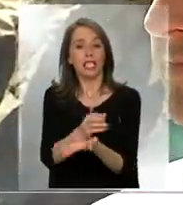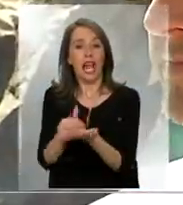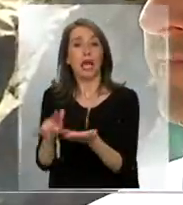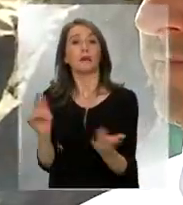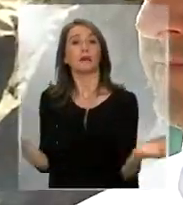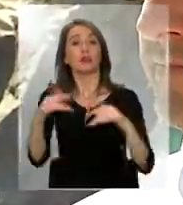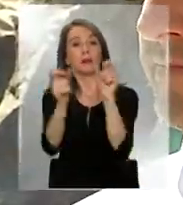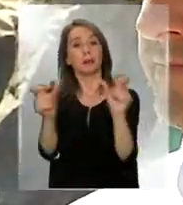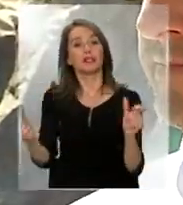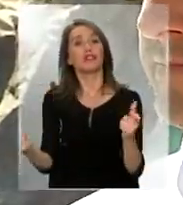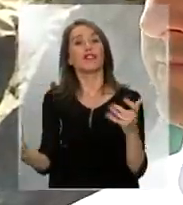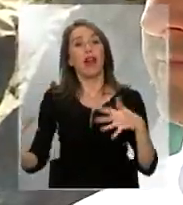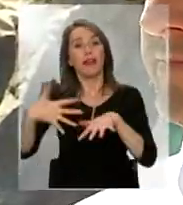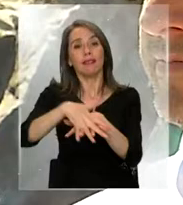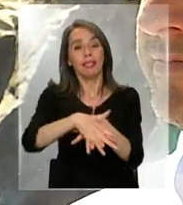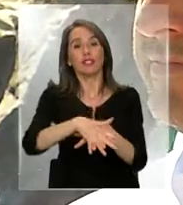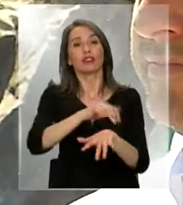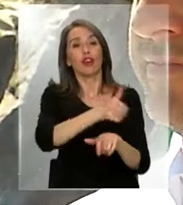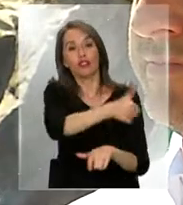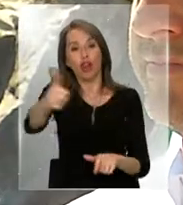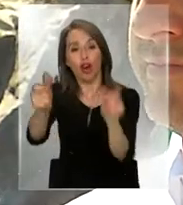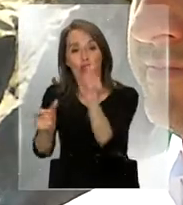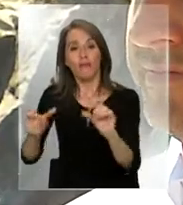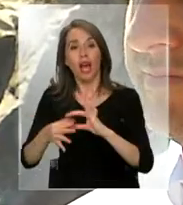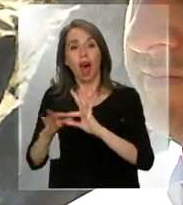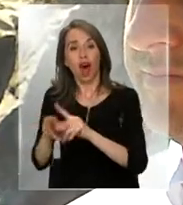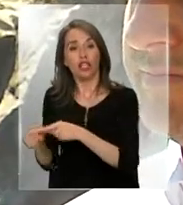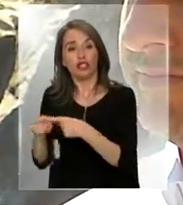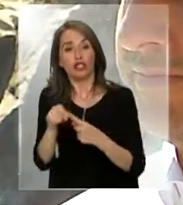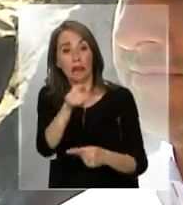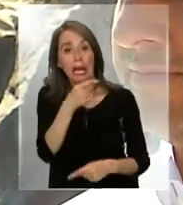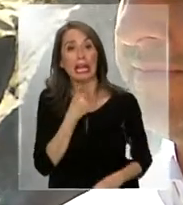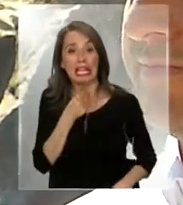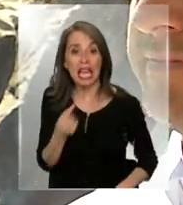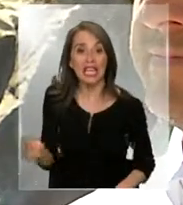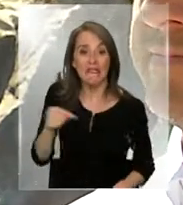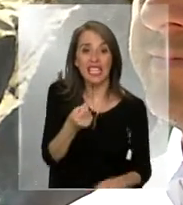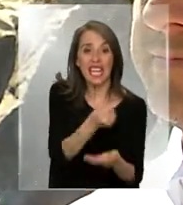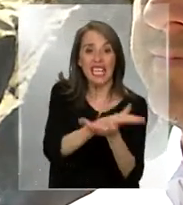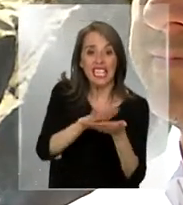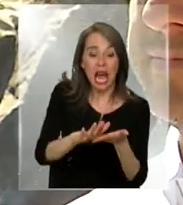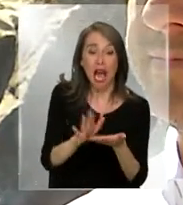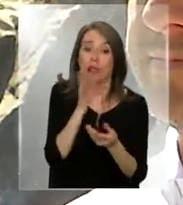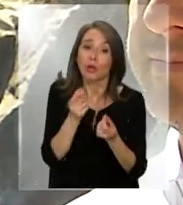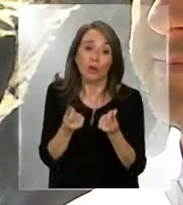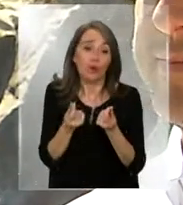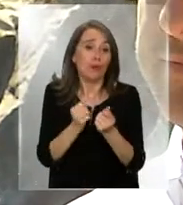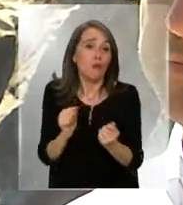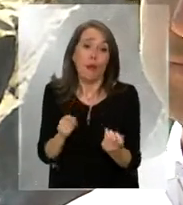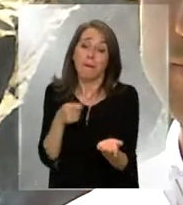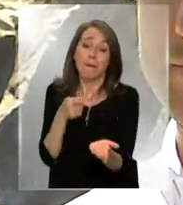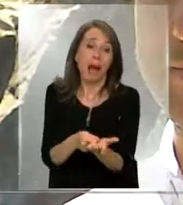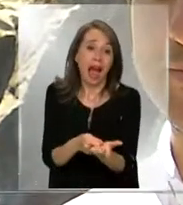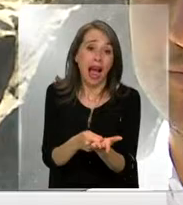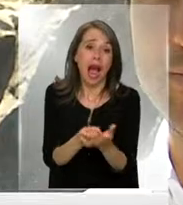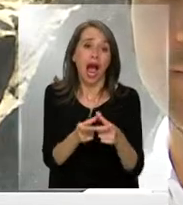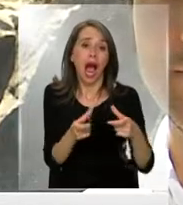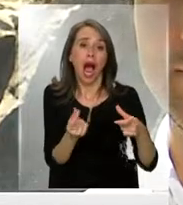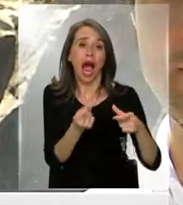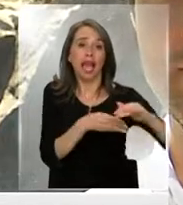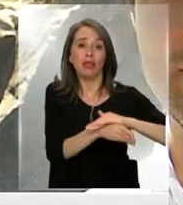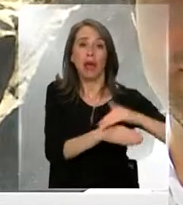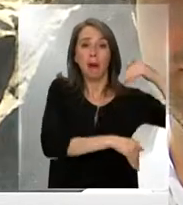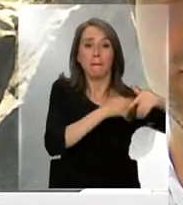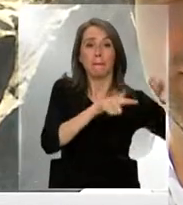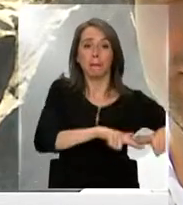importante para que nadie se quede fuera. O sea, todas las organizaciones sociales que quieran venir en forma gratuita, que no puedan acceder a pagar el valor que tienen las